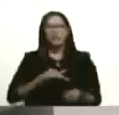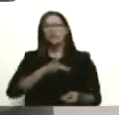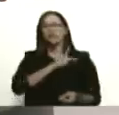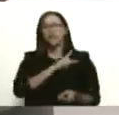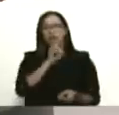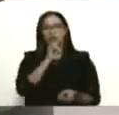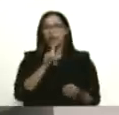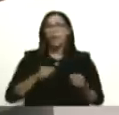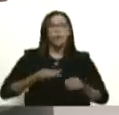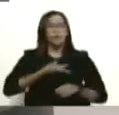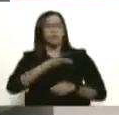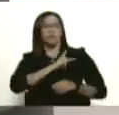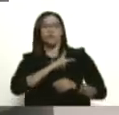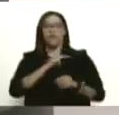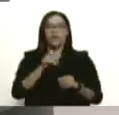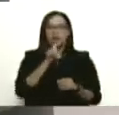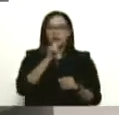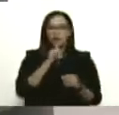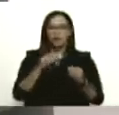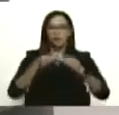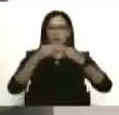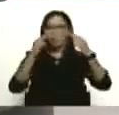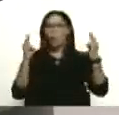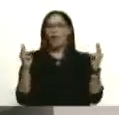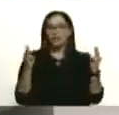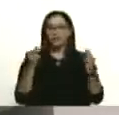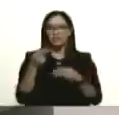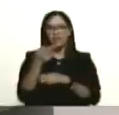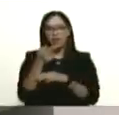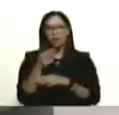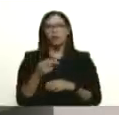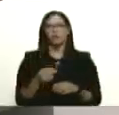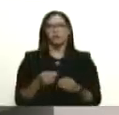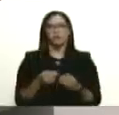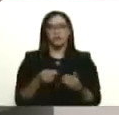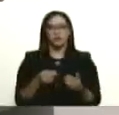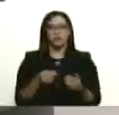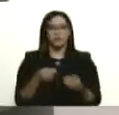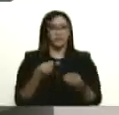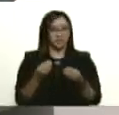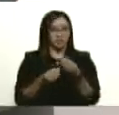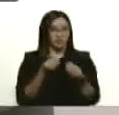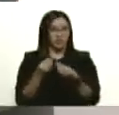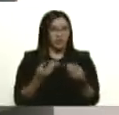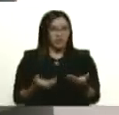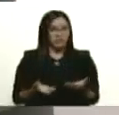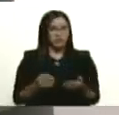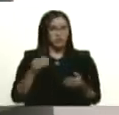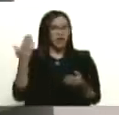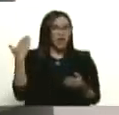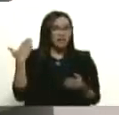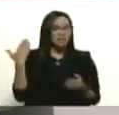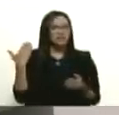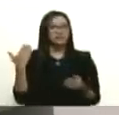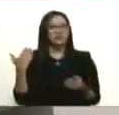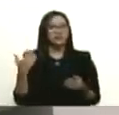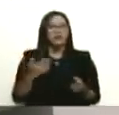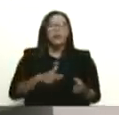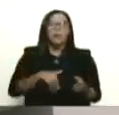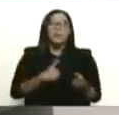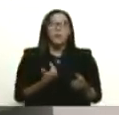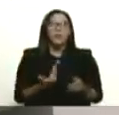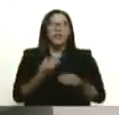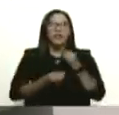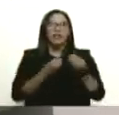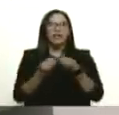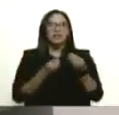gran fake, como fue Puente Llaguno, que fue suficiente en ese momento para que pudiera